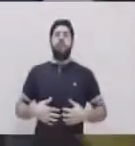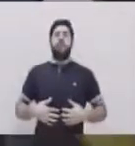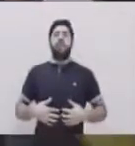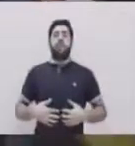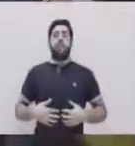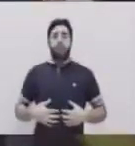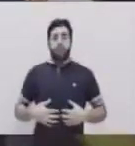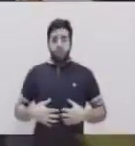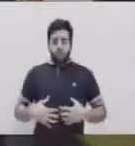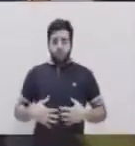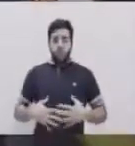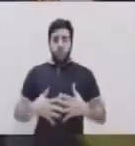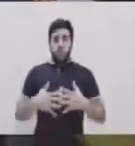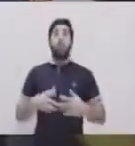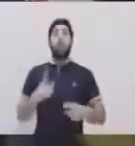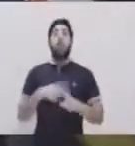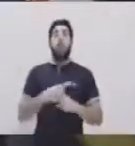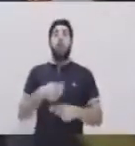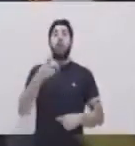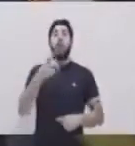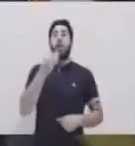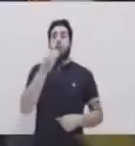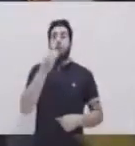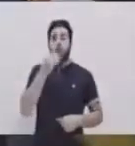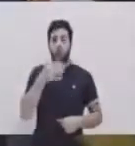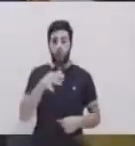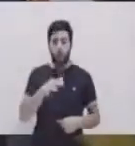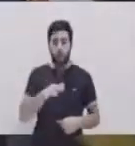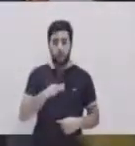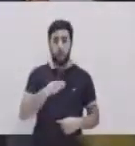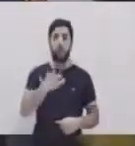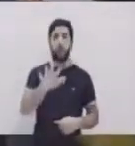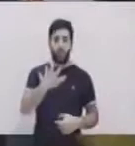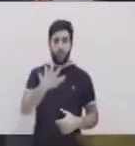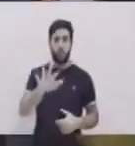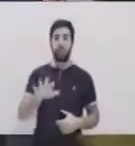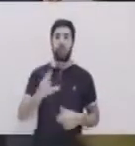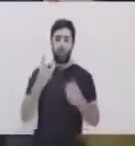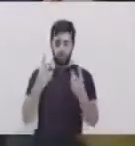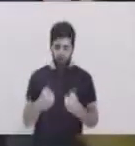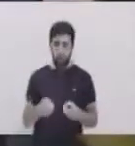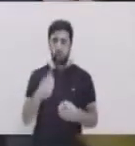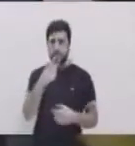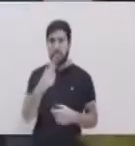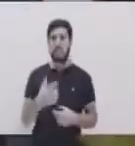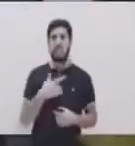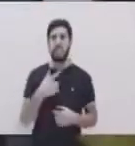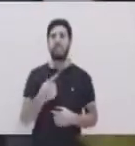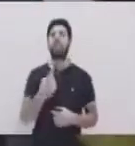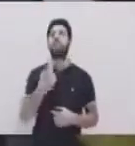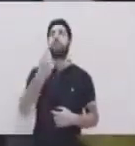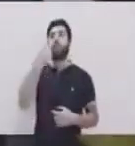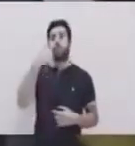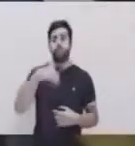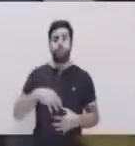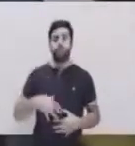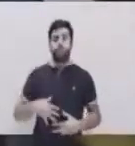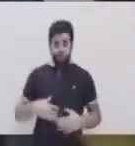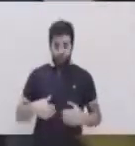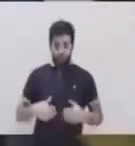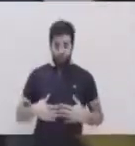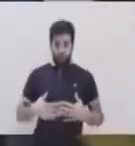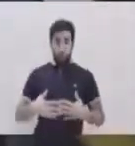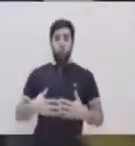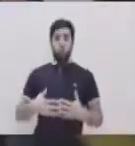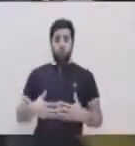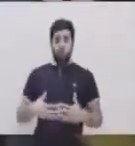ese saquito y al exhalar pues sale por la boca. Vamos a probar otra vez. Inhalar. Inhalamos por la nariz y exhalamos